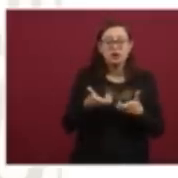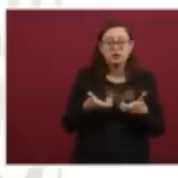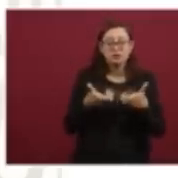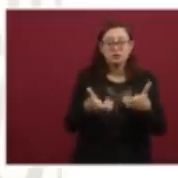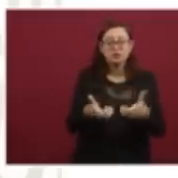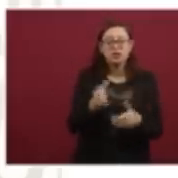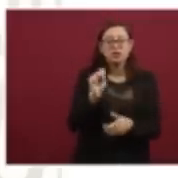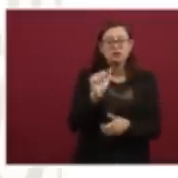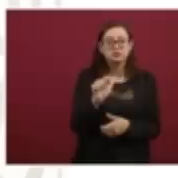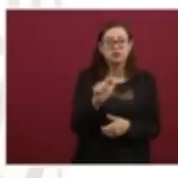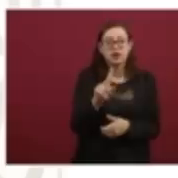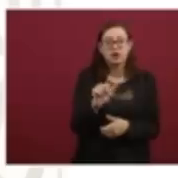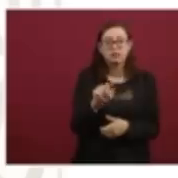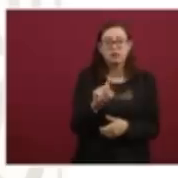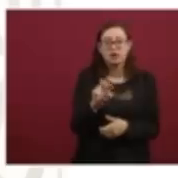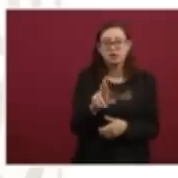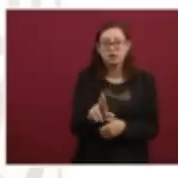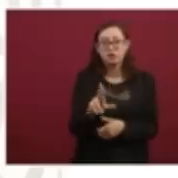Mirón, con